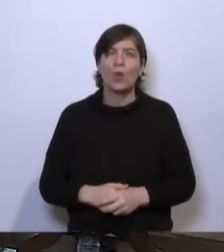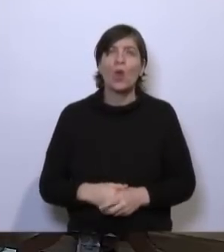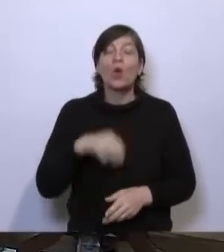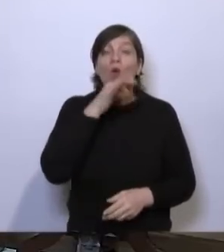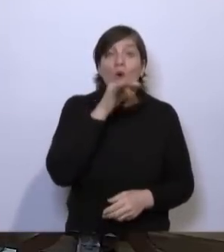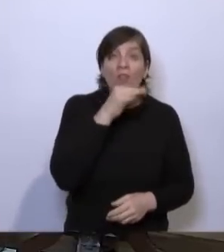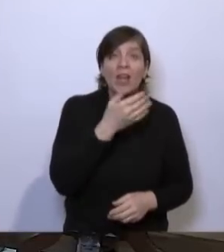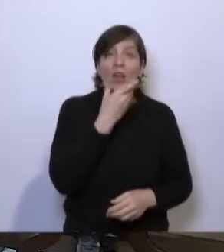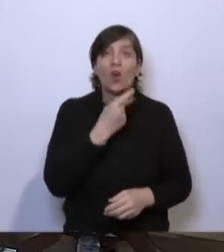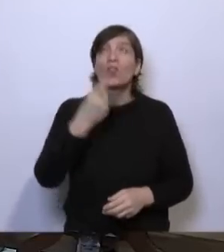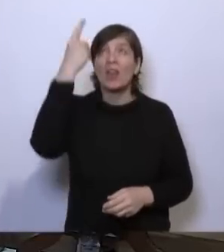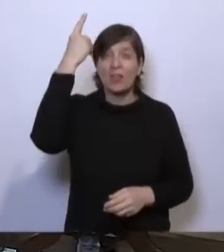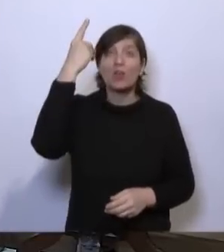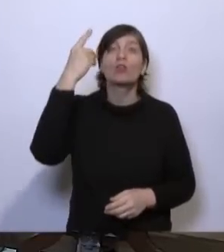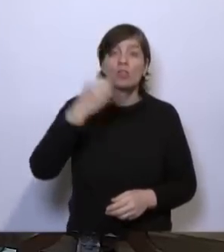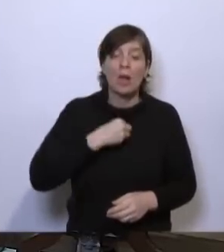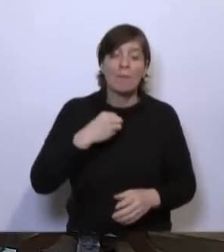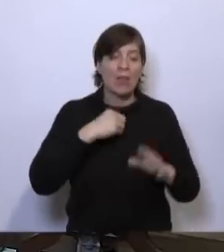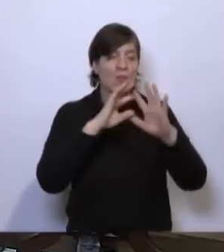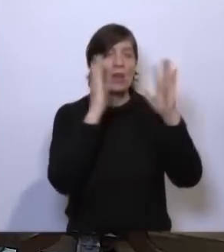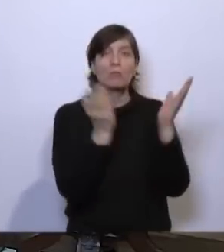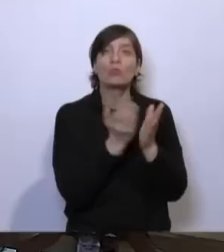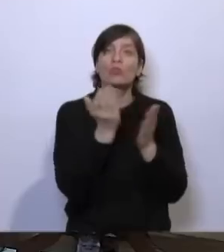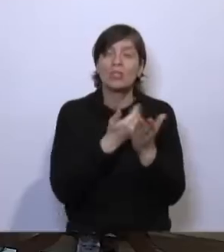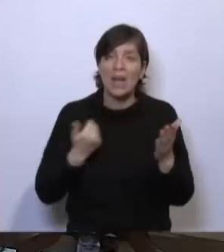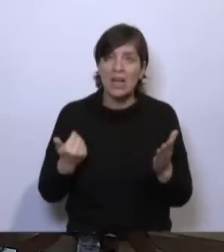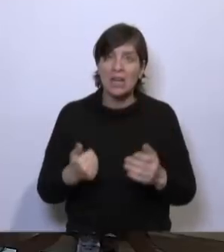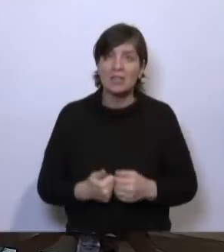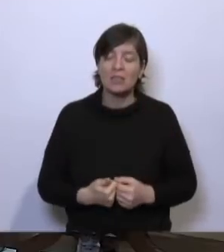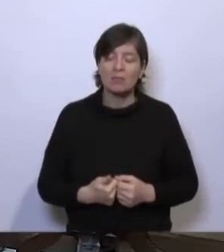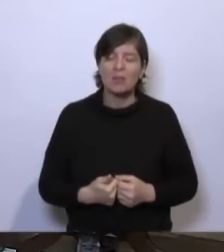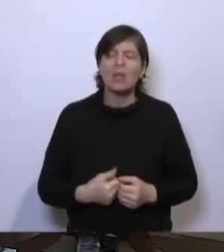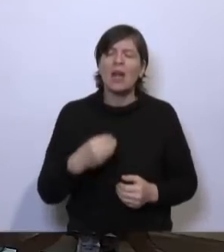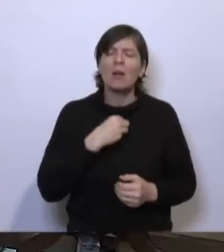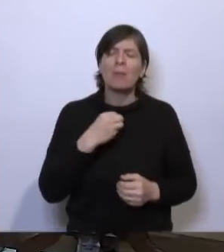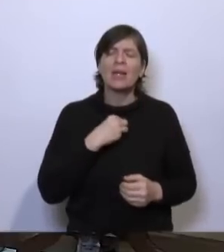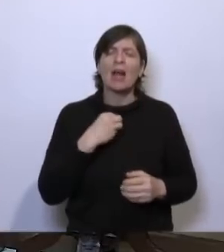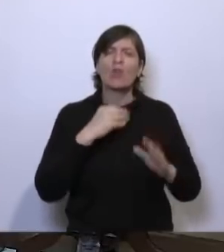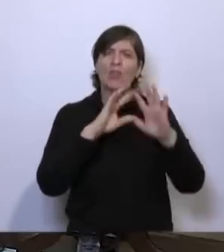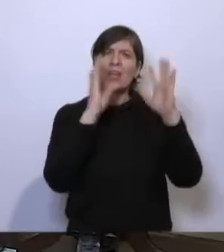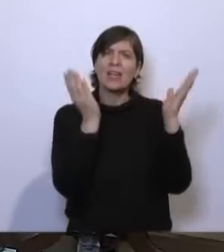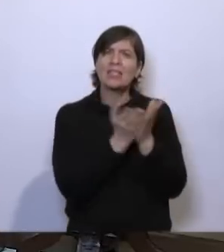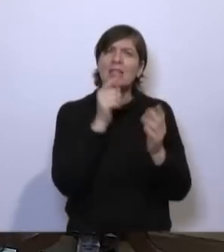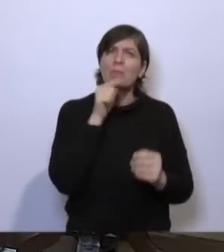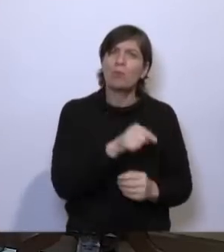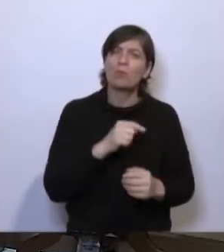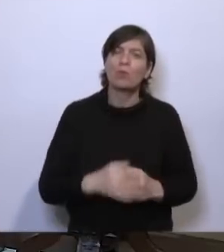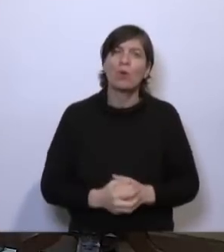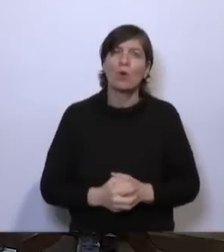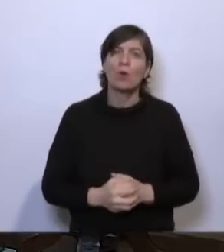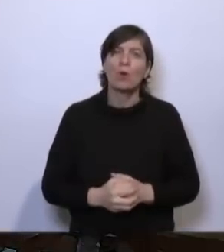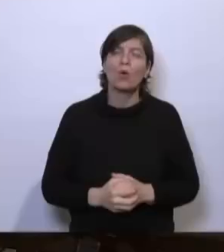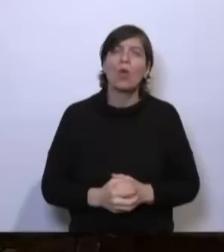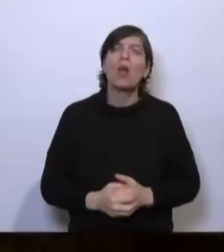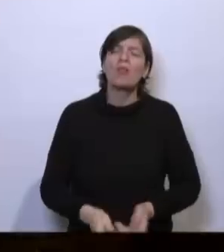nosotros. Cordero de Dios que quitas el pecado de este